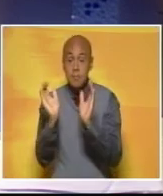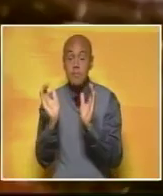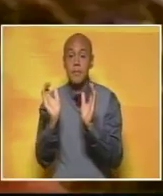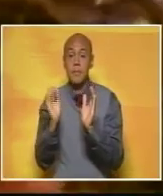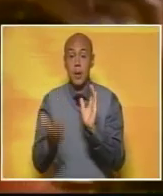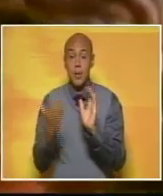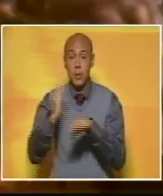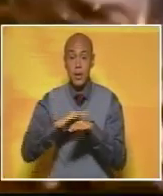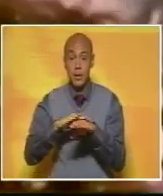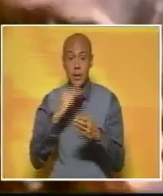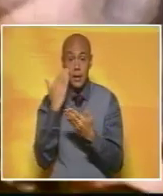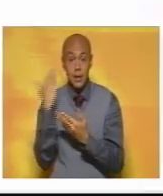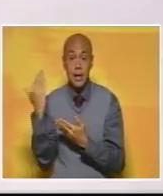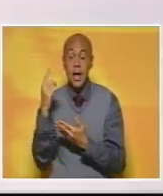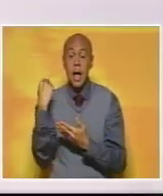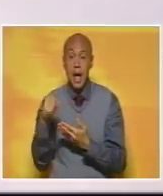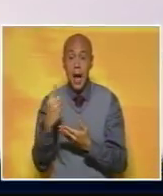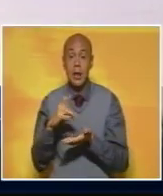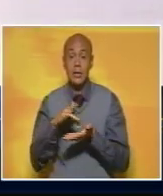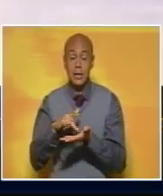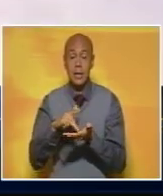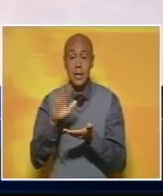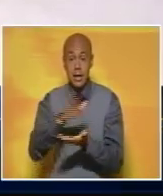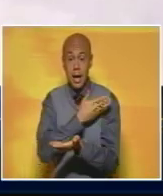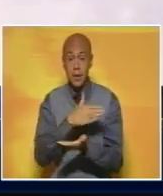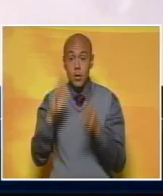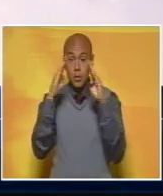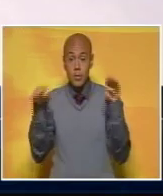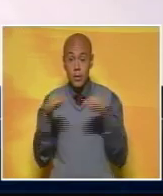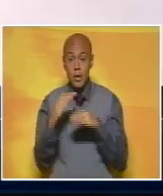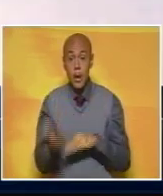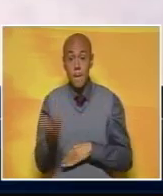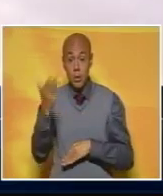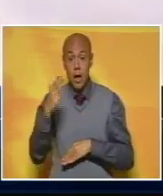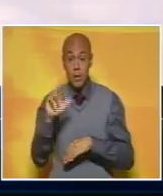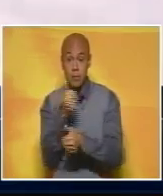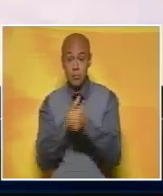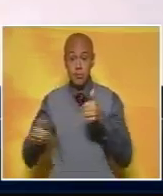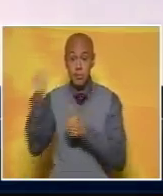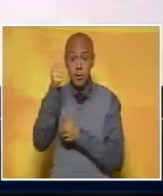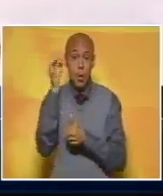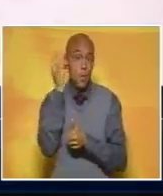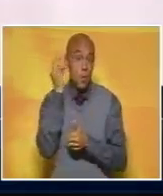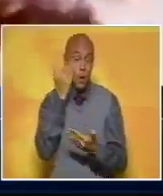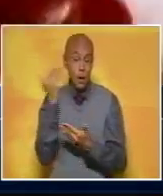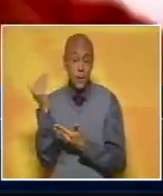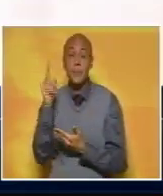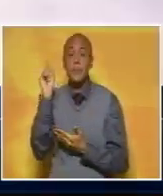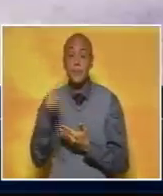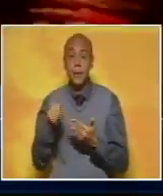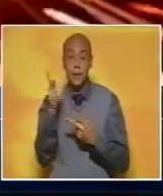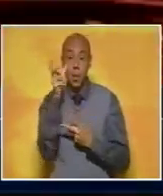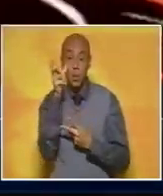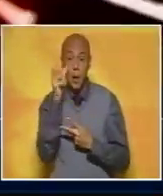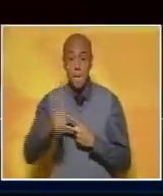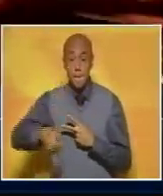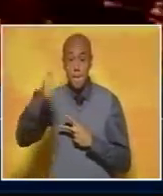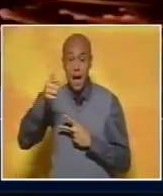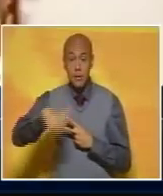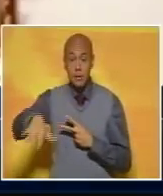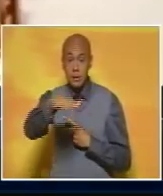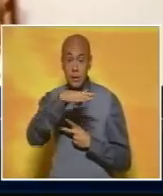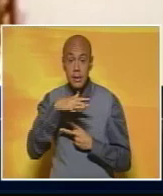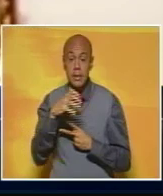teniendo ahora el título a la canción navideña en solitario más alta en el ranking Hot 100, también la más escuchada en un margen